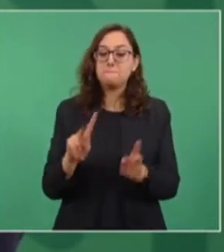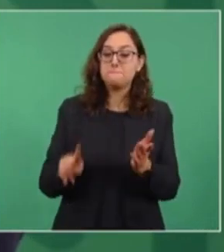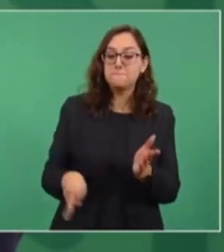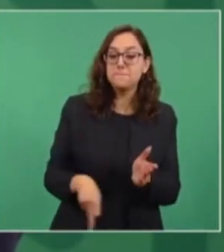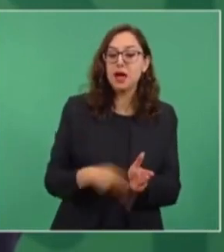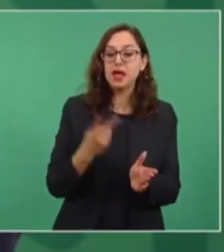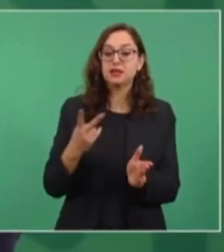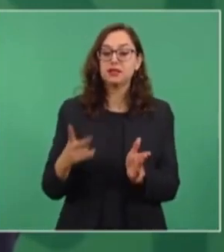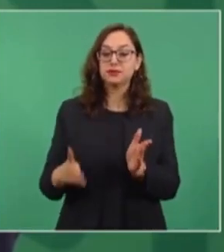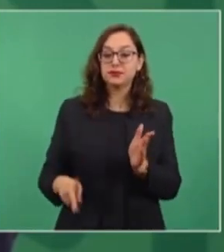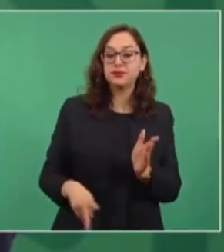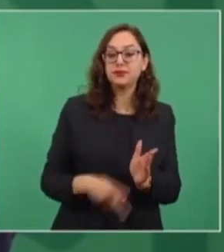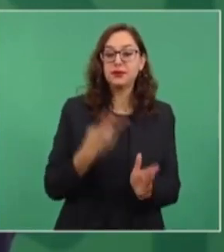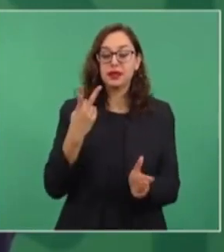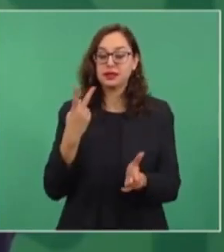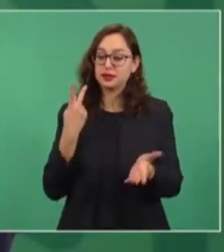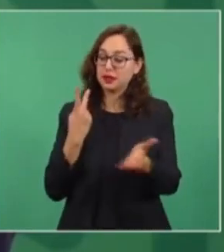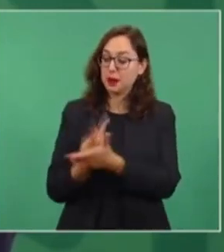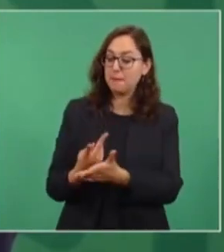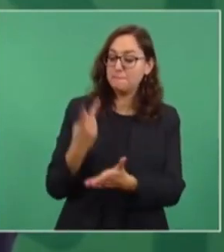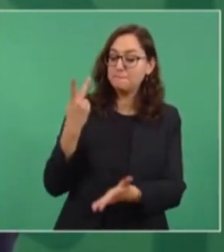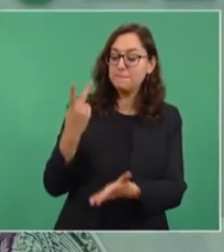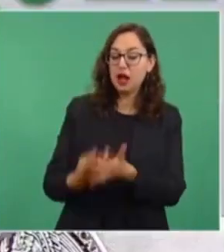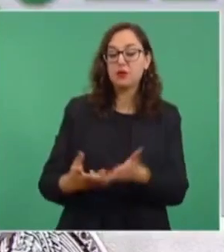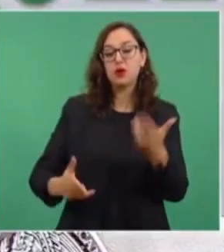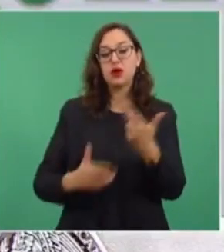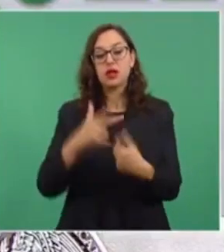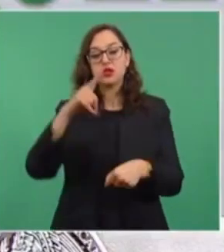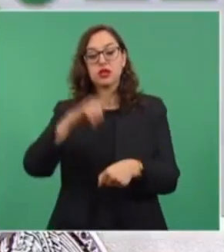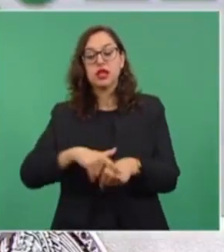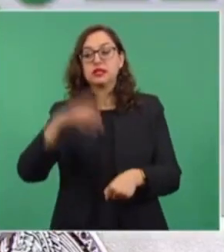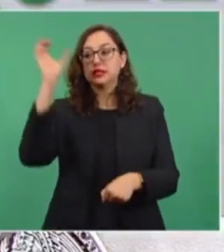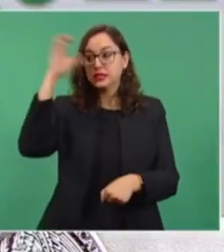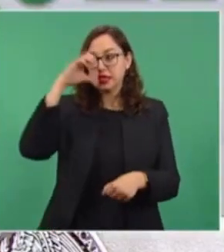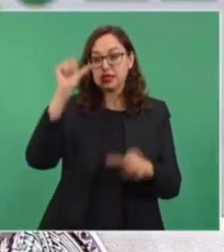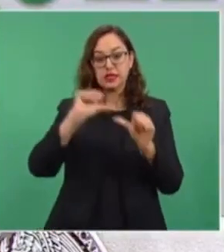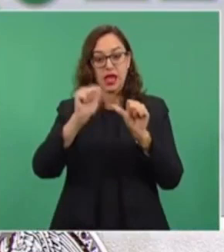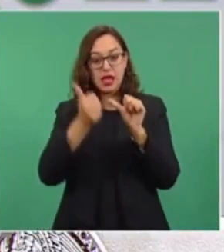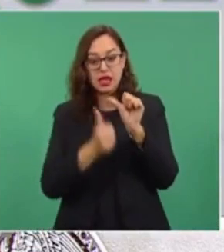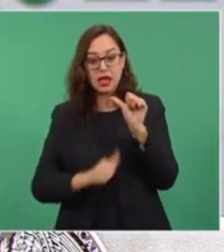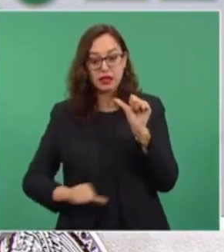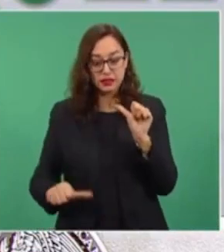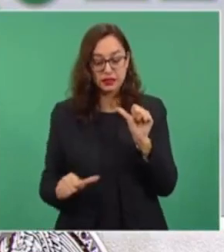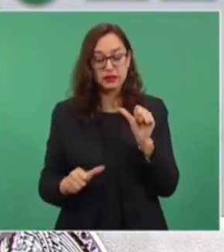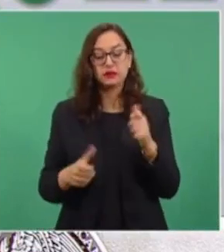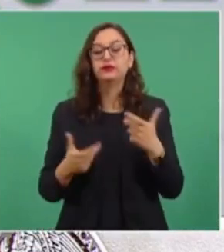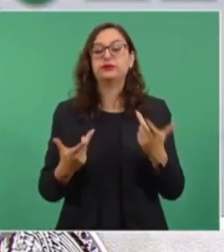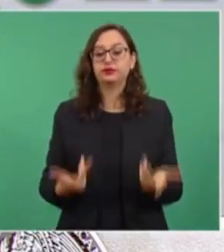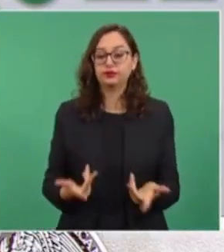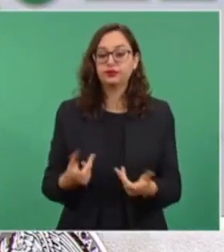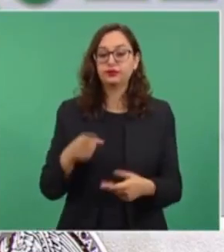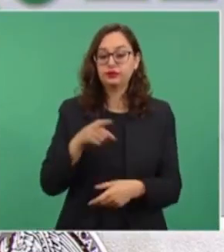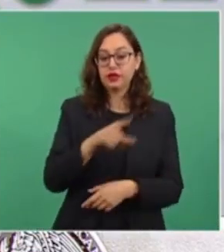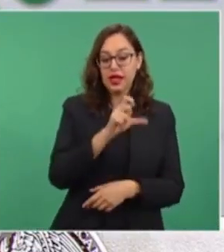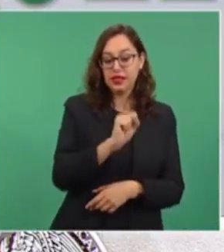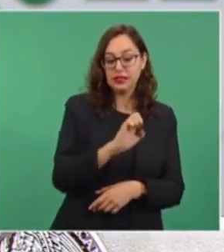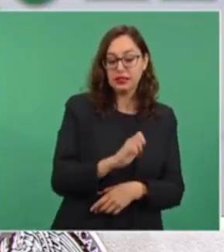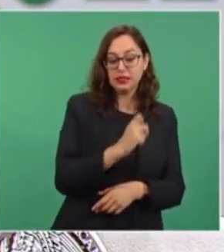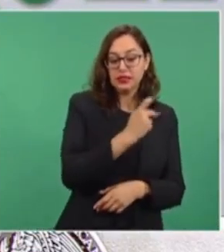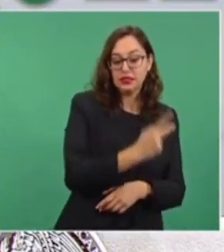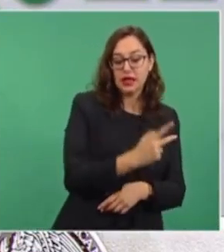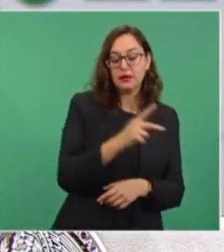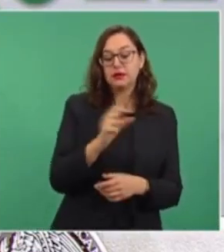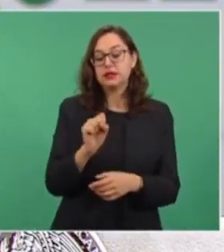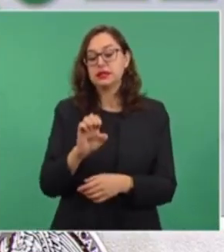ocasiones al Premio Nacional de Ciencias y Artes en la rama de las Bellas Artes, que a través de la Secretaría de Educación Pública y la de